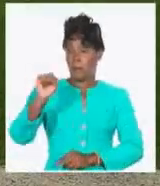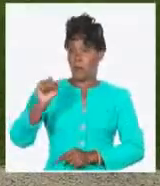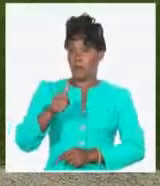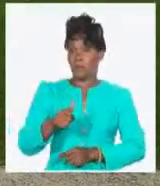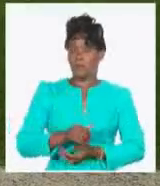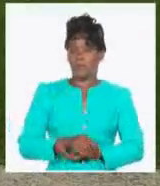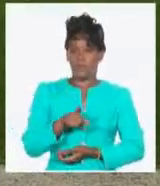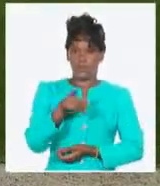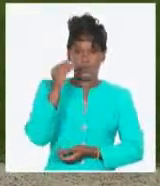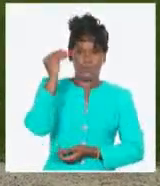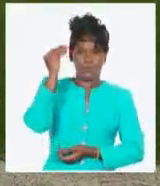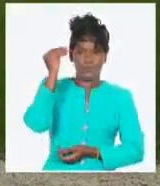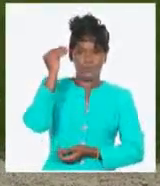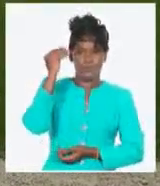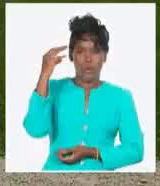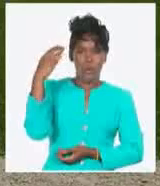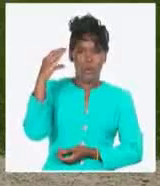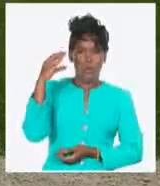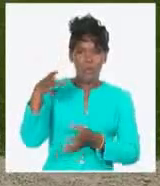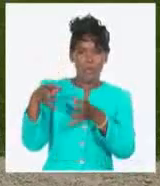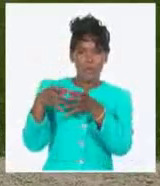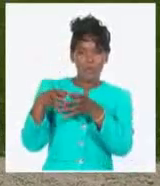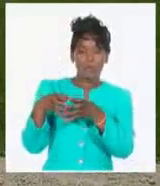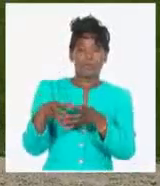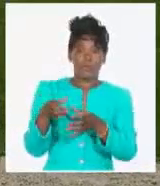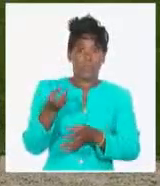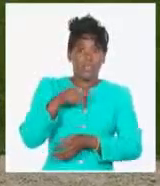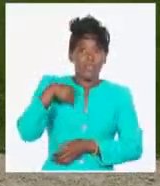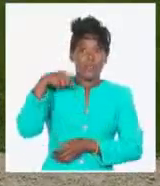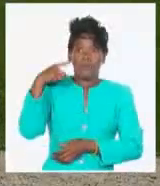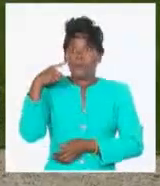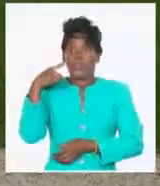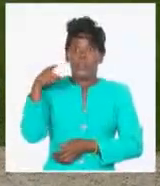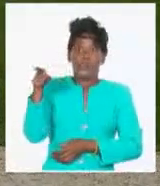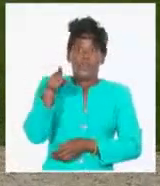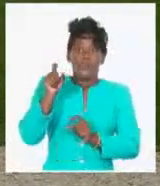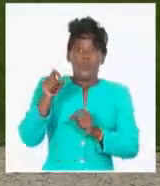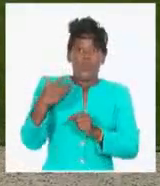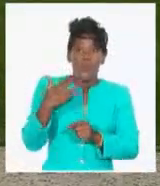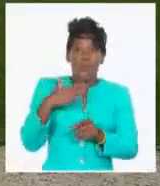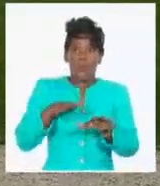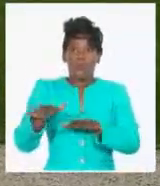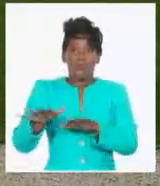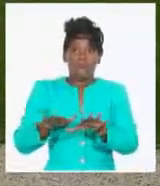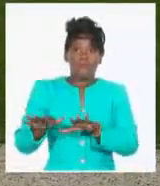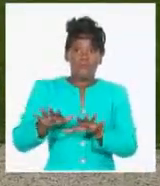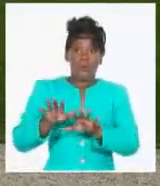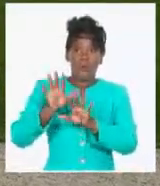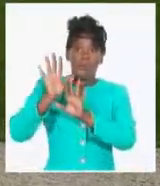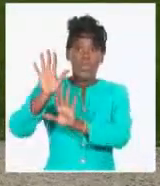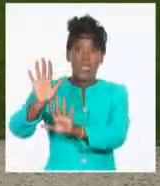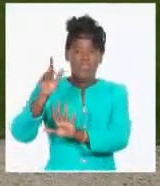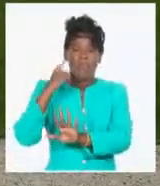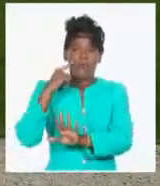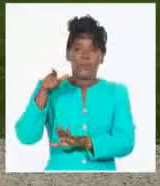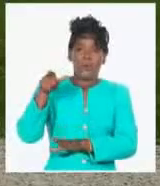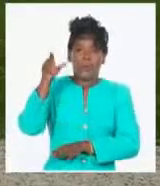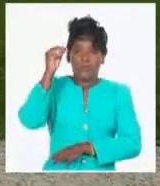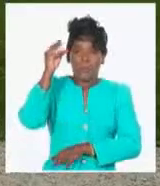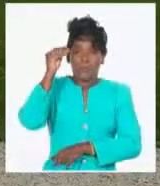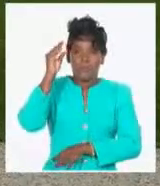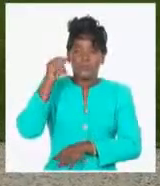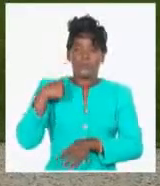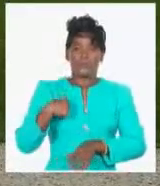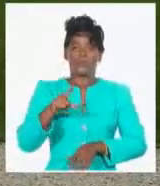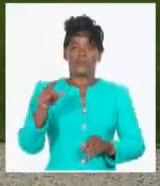equipo colombiano? Sí, desde ayer estuvimos viendo ahí el scouting de ellos, gracias a nuestro jefe de scouting nos pasaron las informaciones y